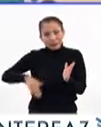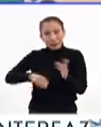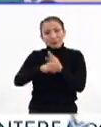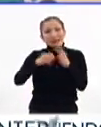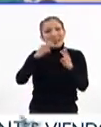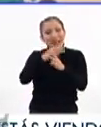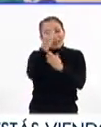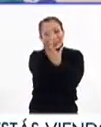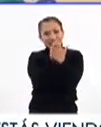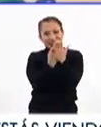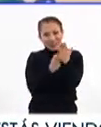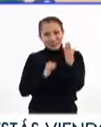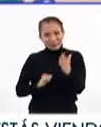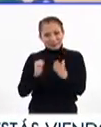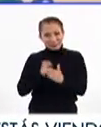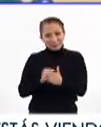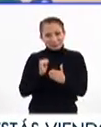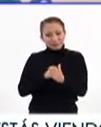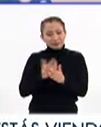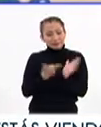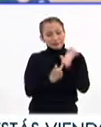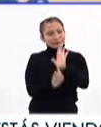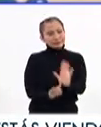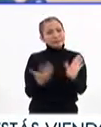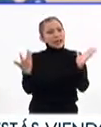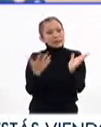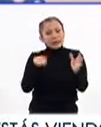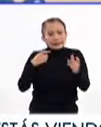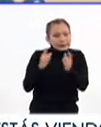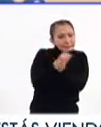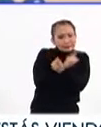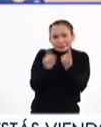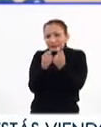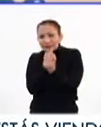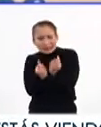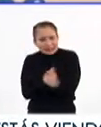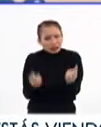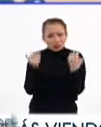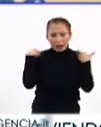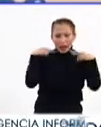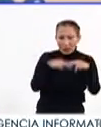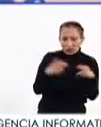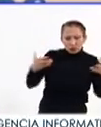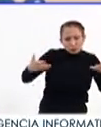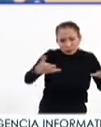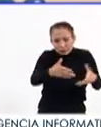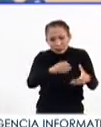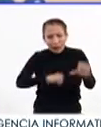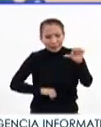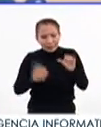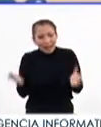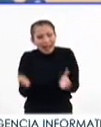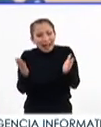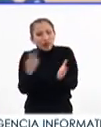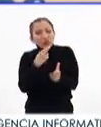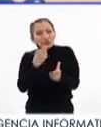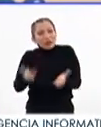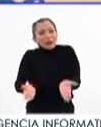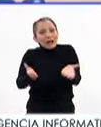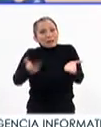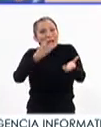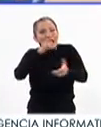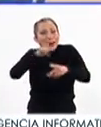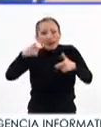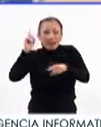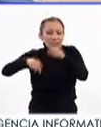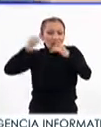de animación en lenguas originarias, lo presentamos y generamos dinámicas con los niños, con los maestros, para animar el uso de las lenguas y